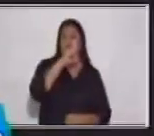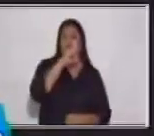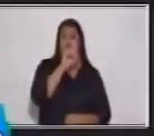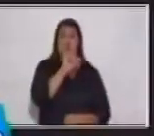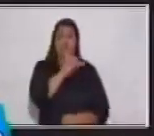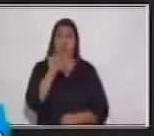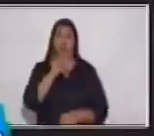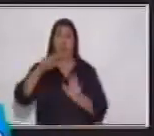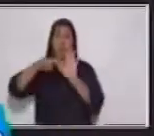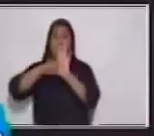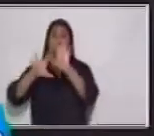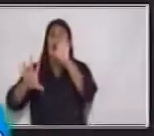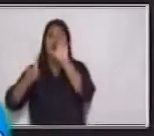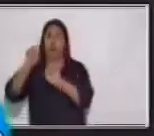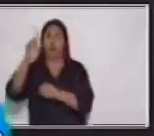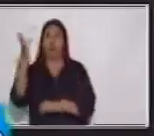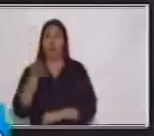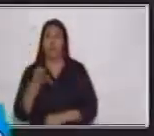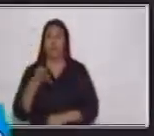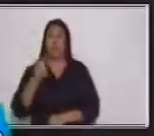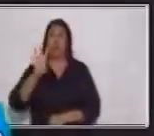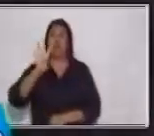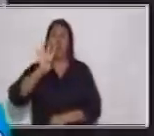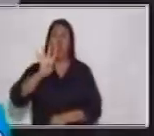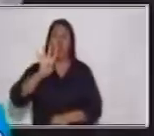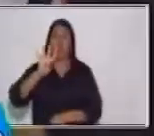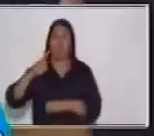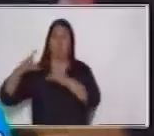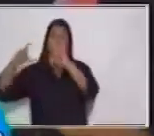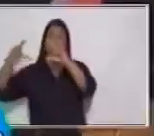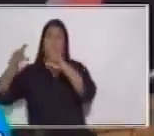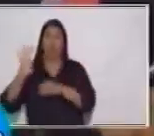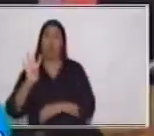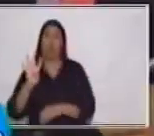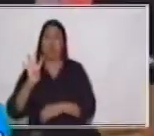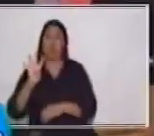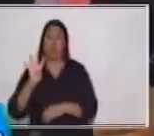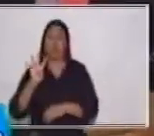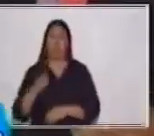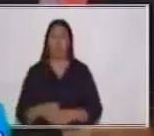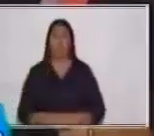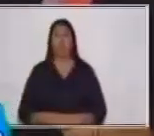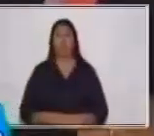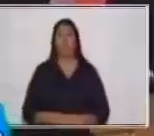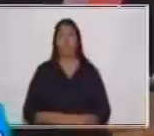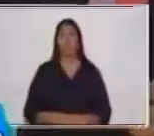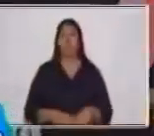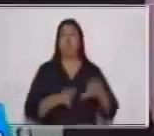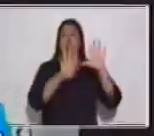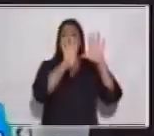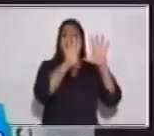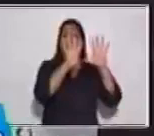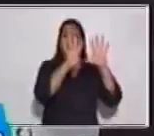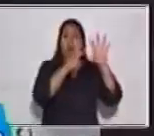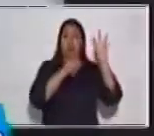dividido 9 por 4. El 9 multiplicado acá pasa a